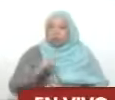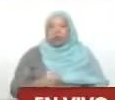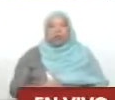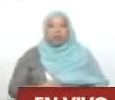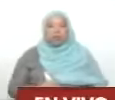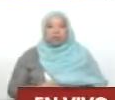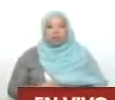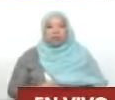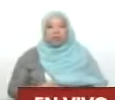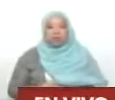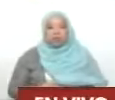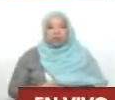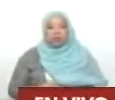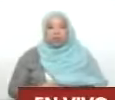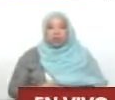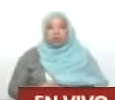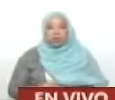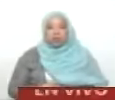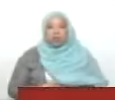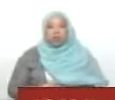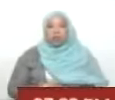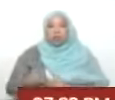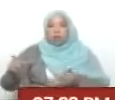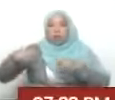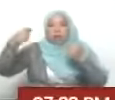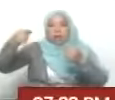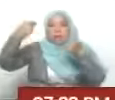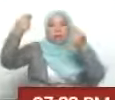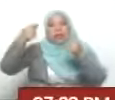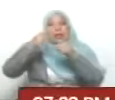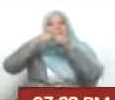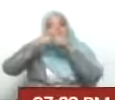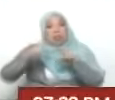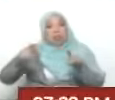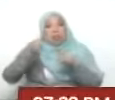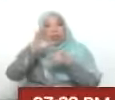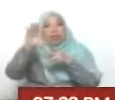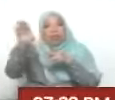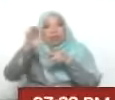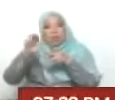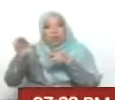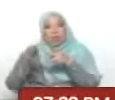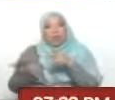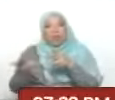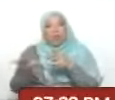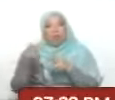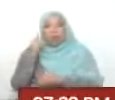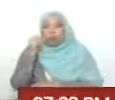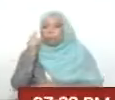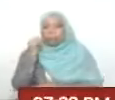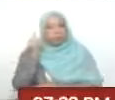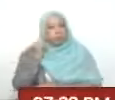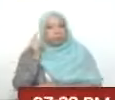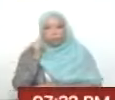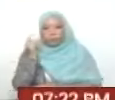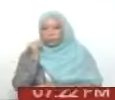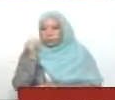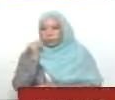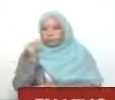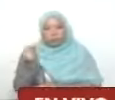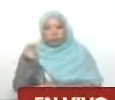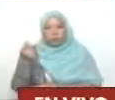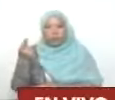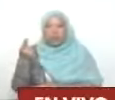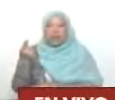entonces la campaña tiene otras características, no tradicionales. No es una repetición de las